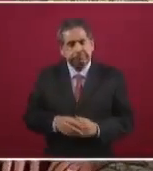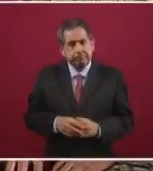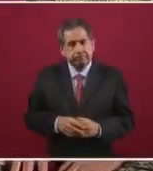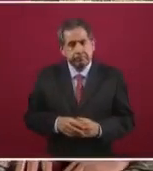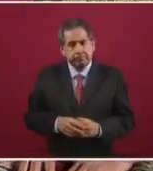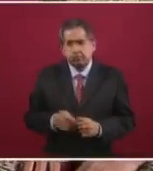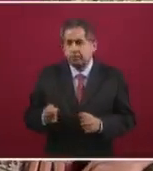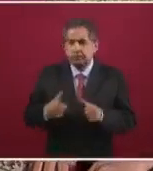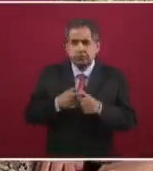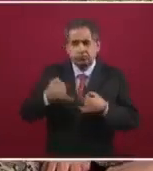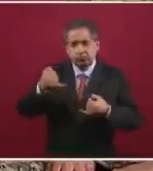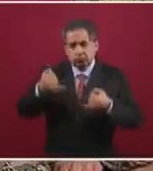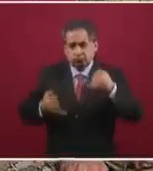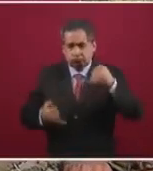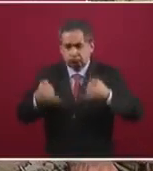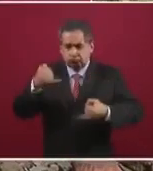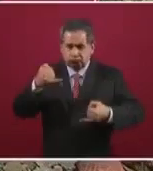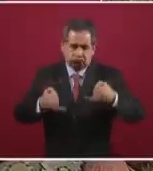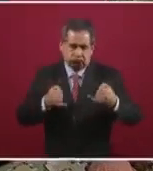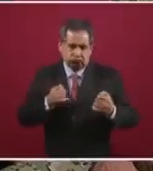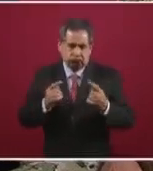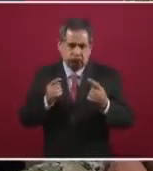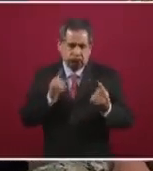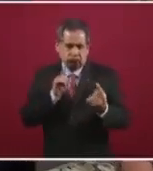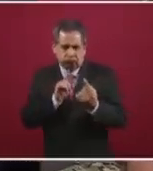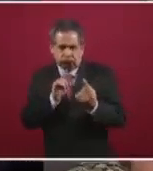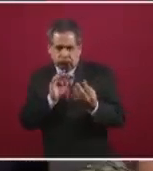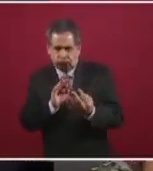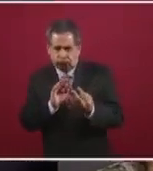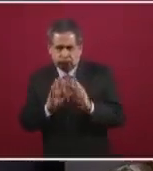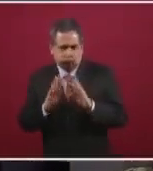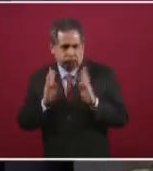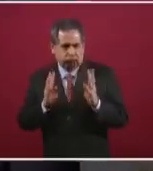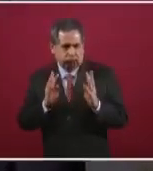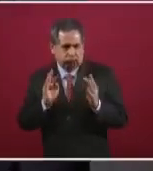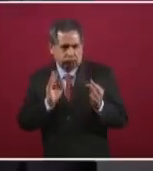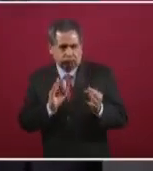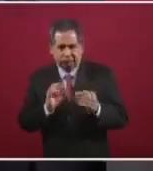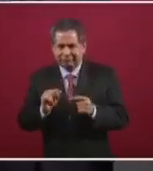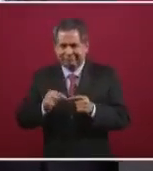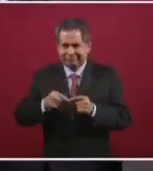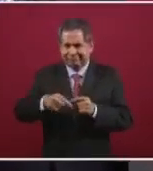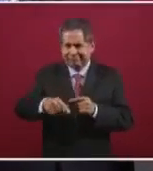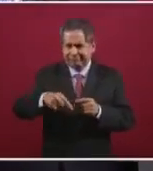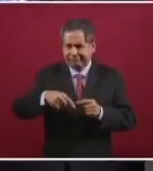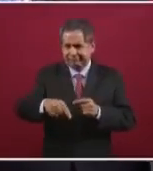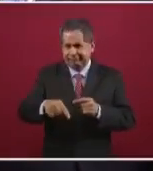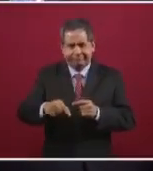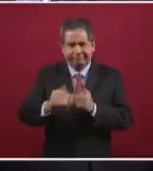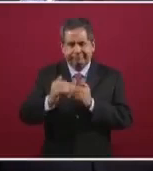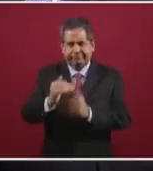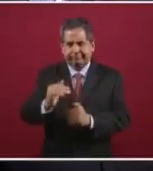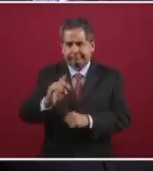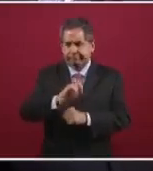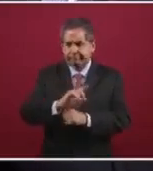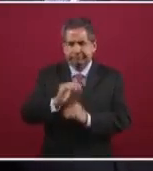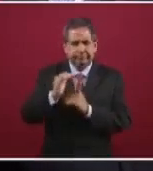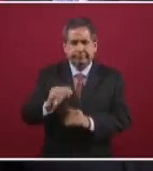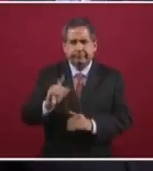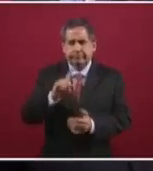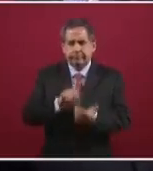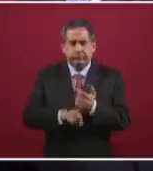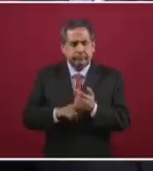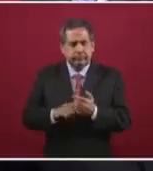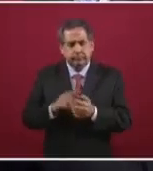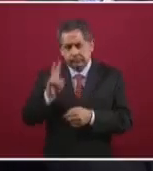un juicio en estos días. Hay un término legal para ver